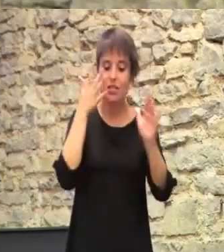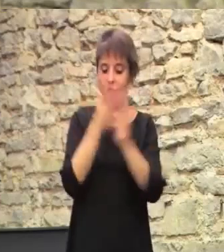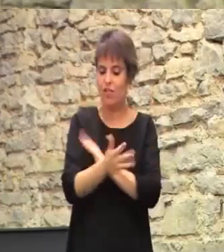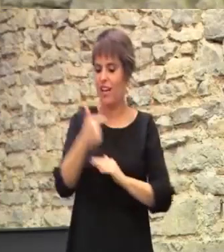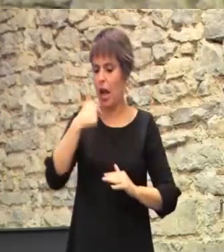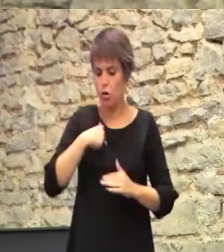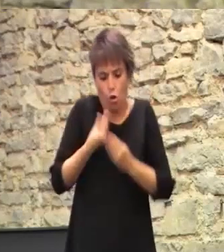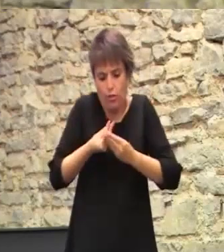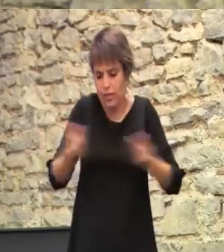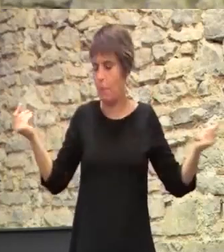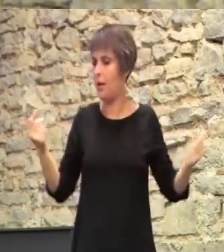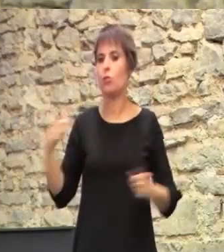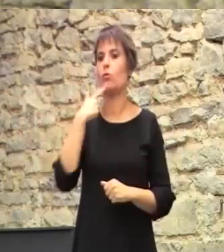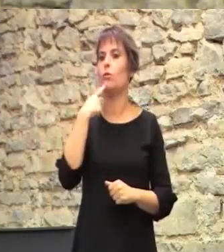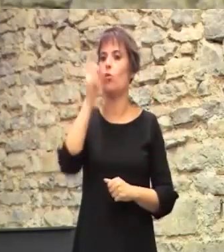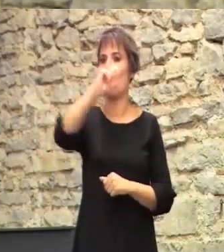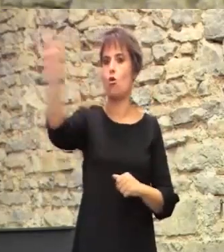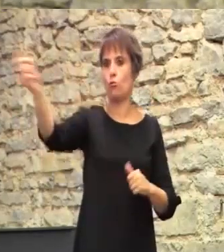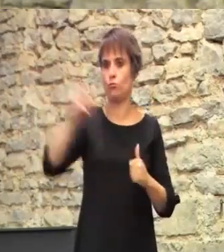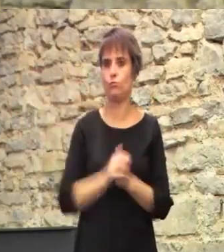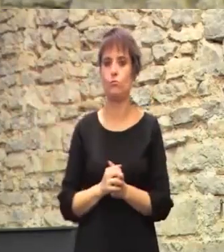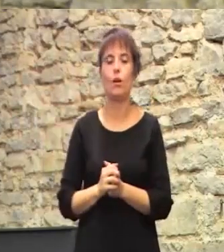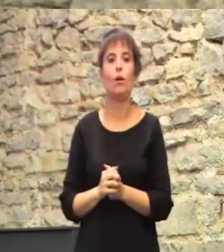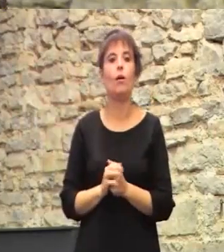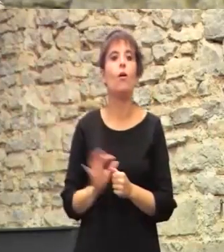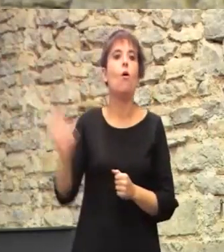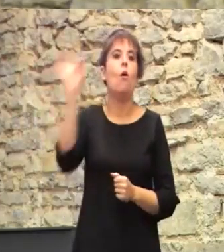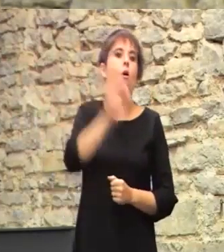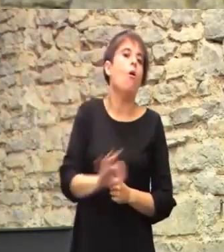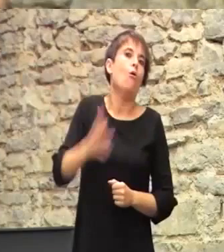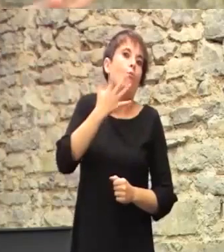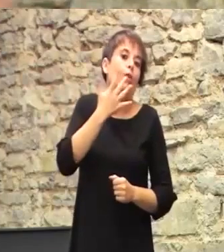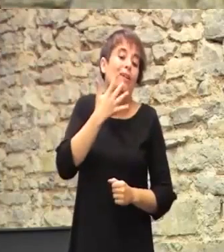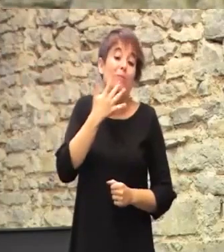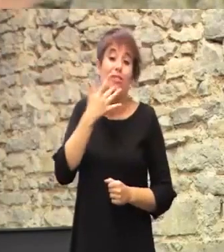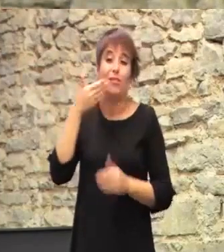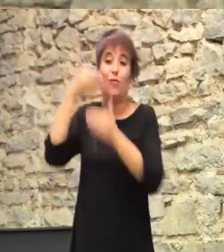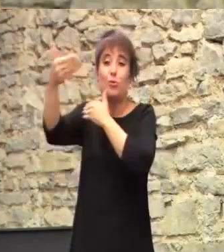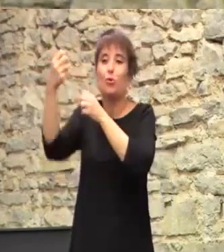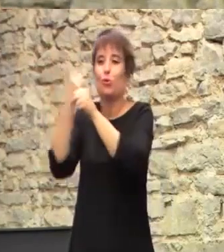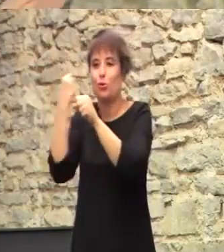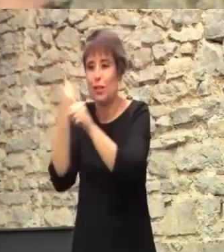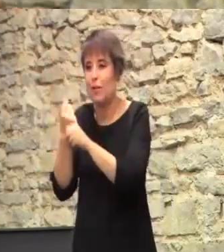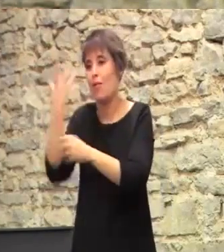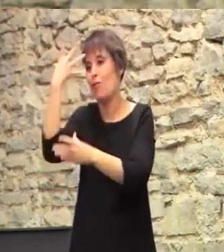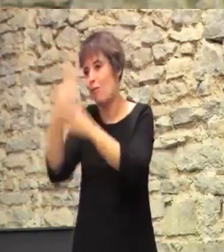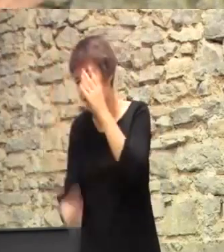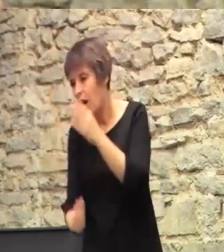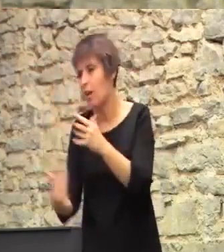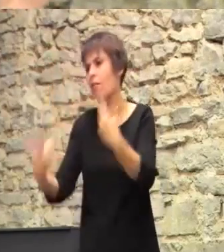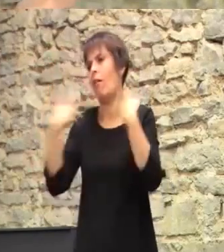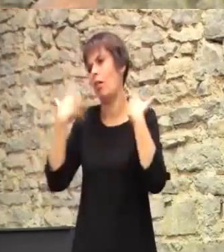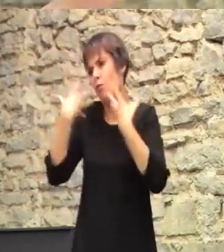desarrollo no o si el mercado laboral y lo que se me falló me